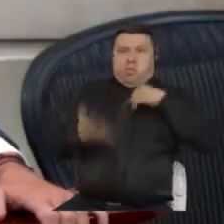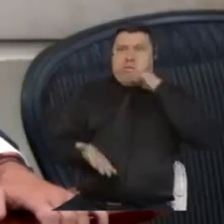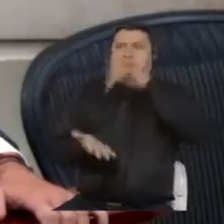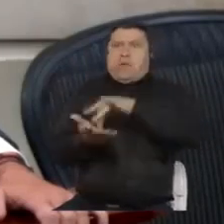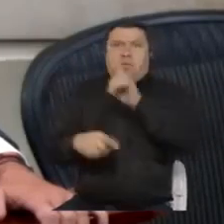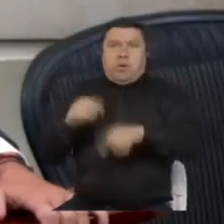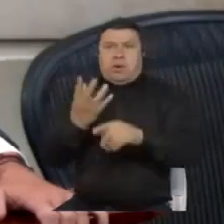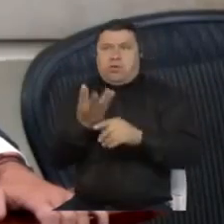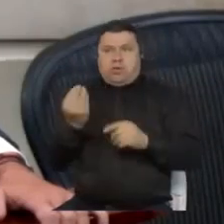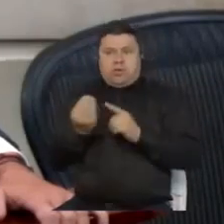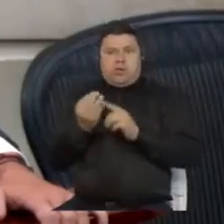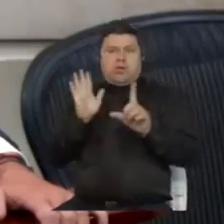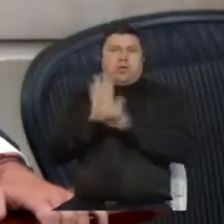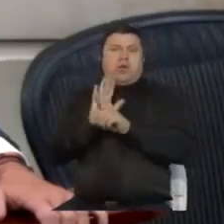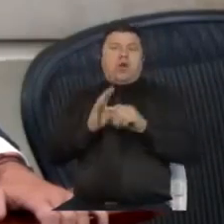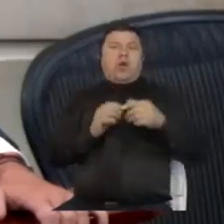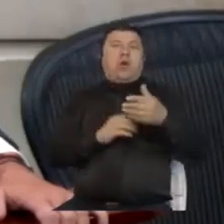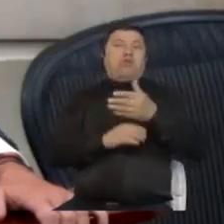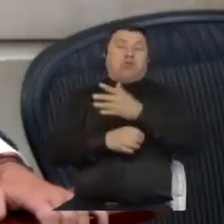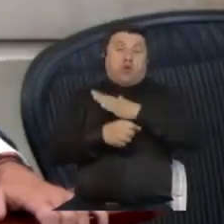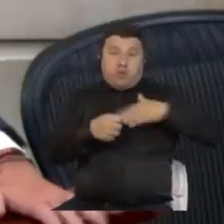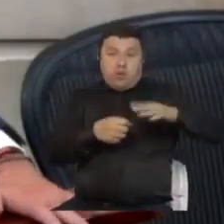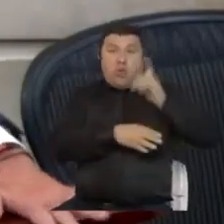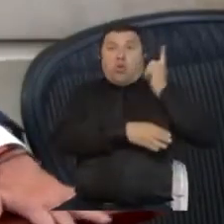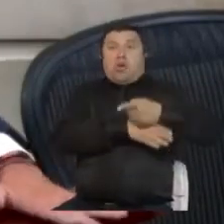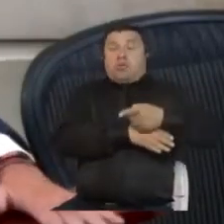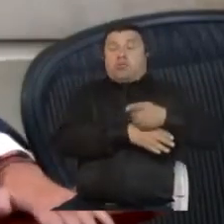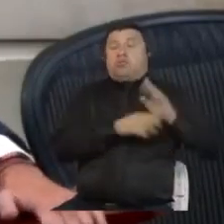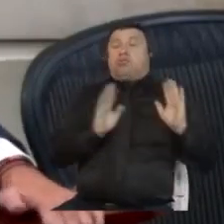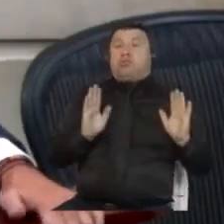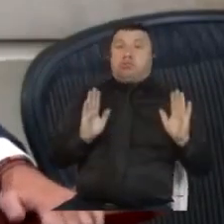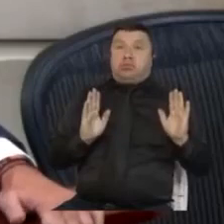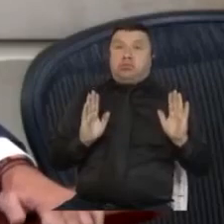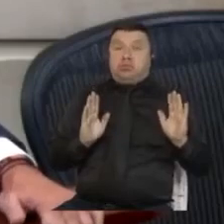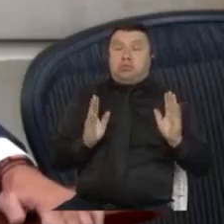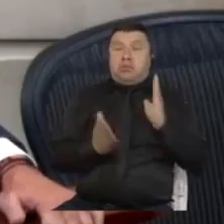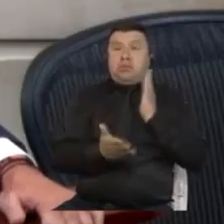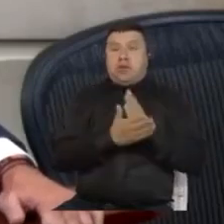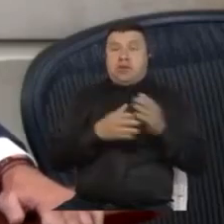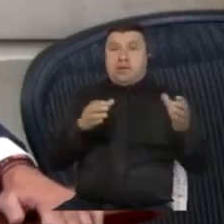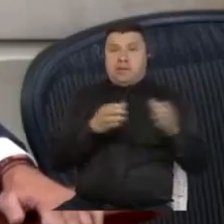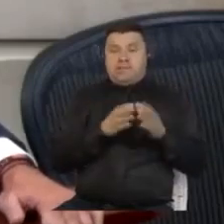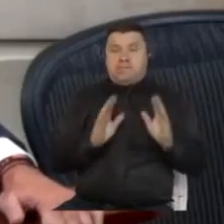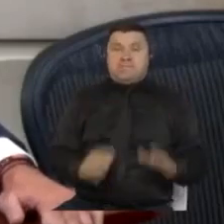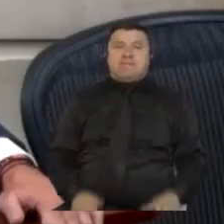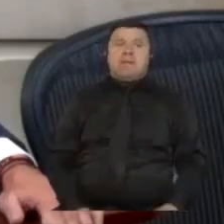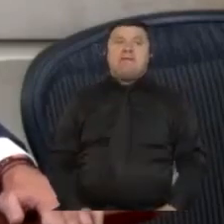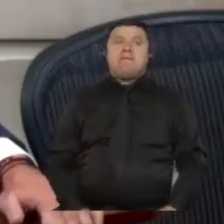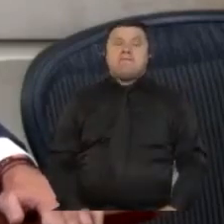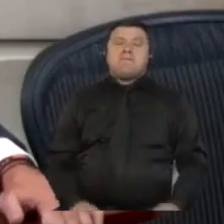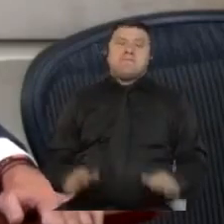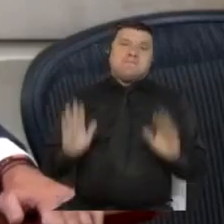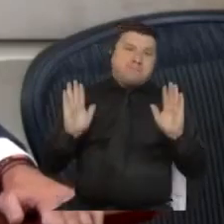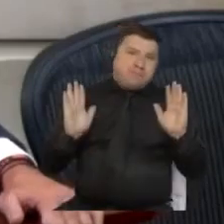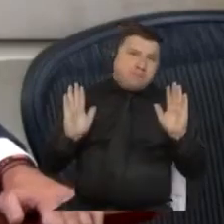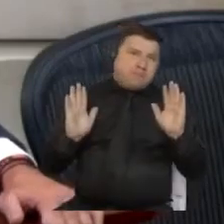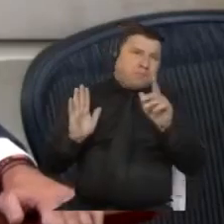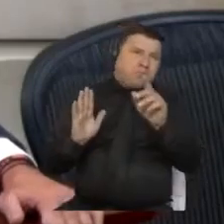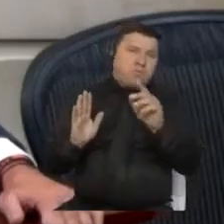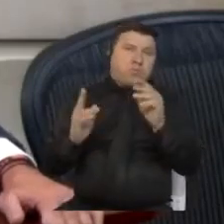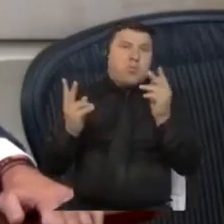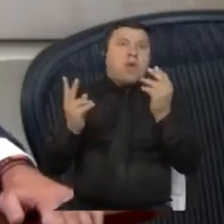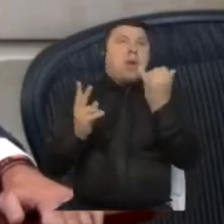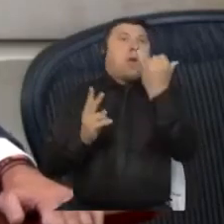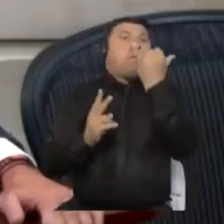adicionales del tribunal de cundinamarca en incidente de desacato así que no hay